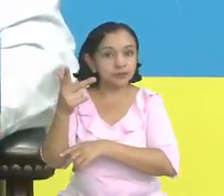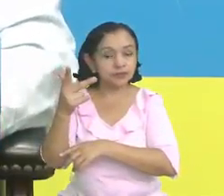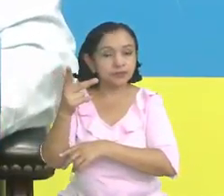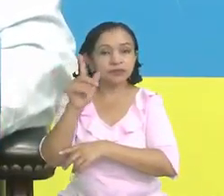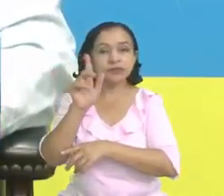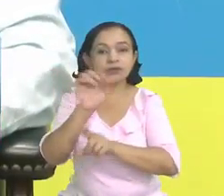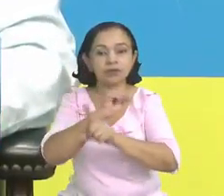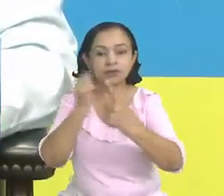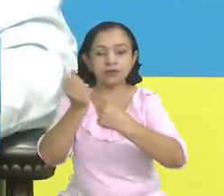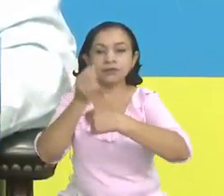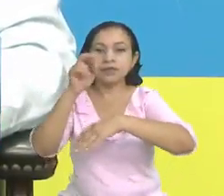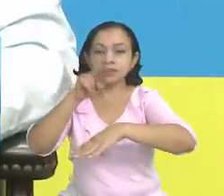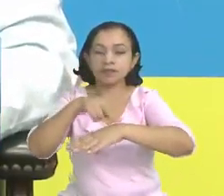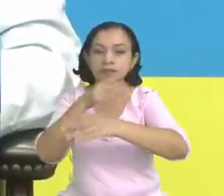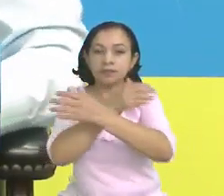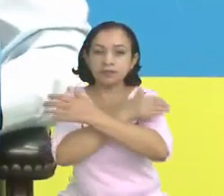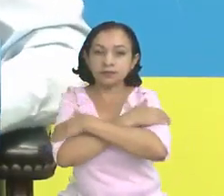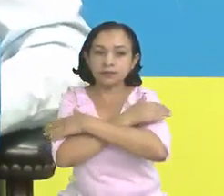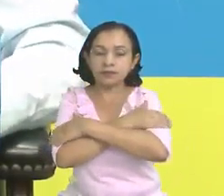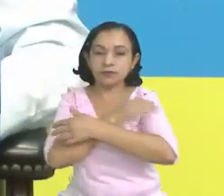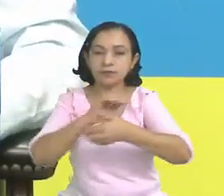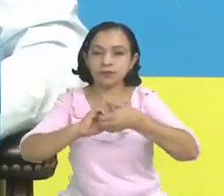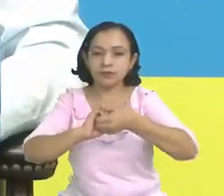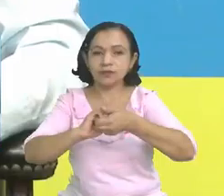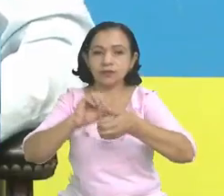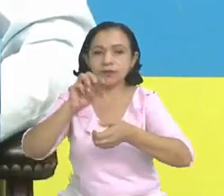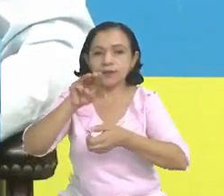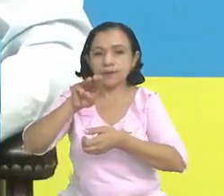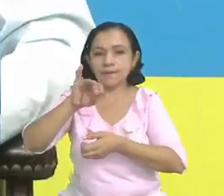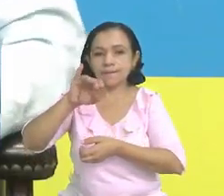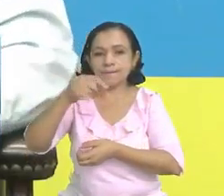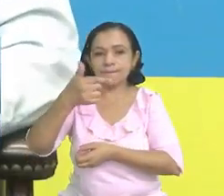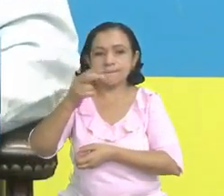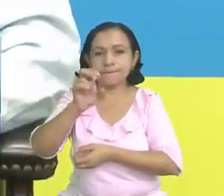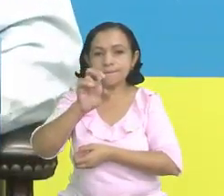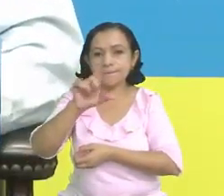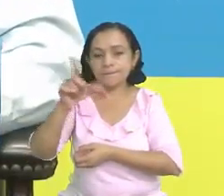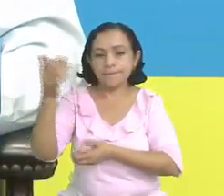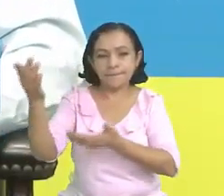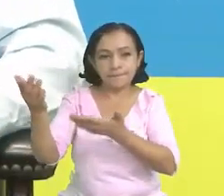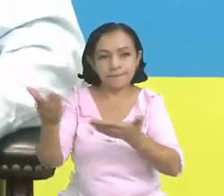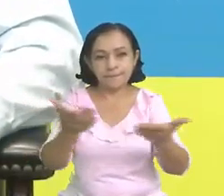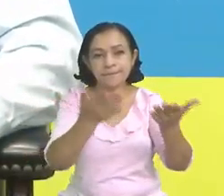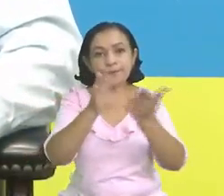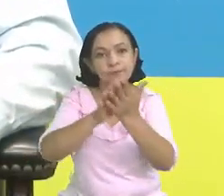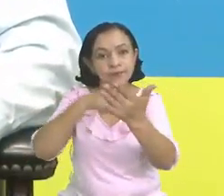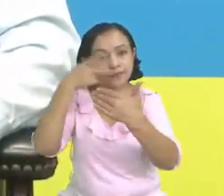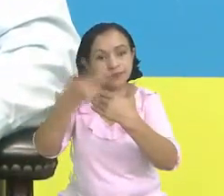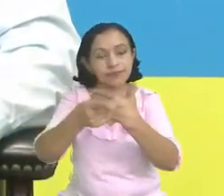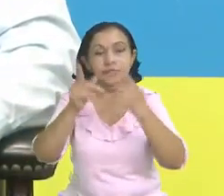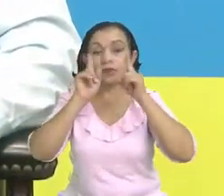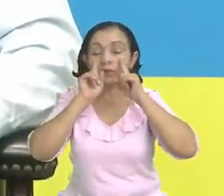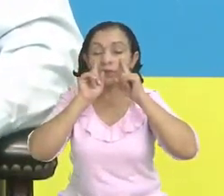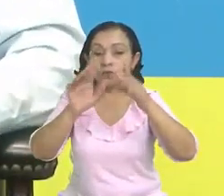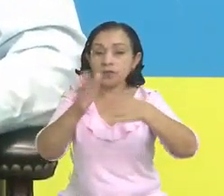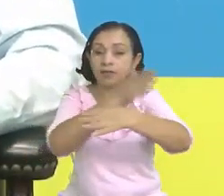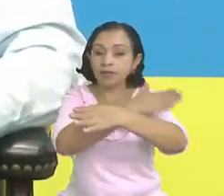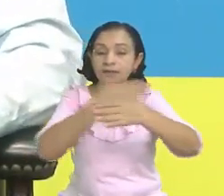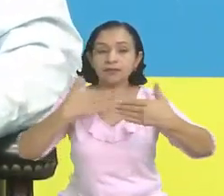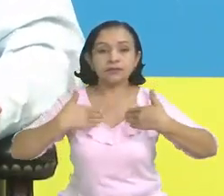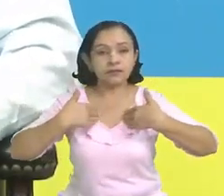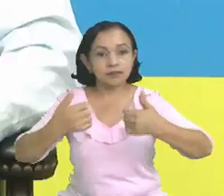canal de la Asamblea Nacional. Les saluda su amigo de siempre, Miguel Carranza Mena, y les doy la bienvenida a un programa más de Prevenir es Salud,